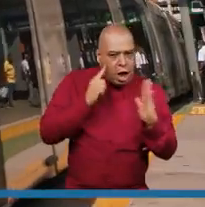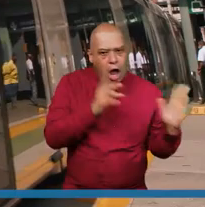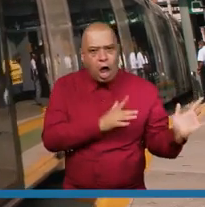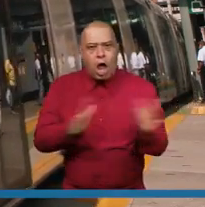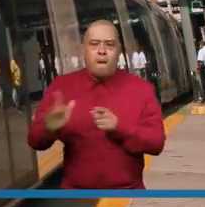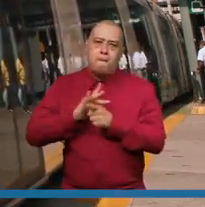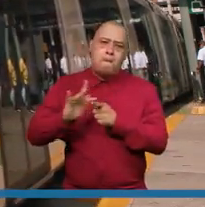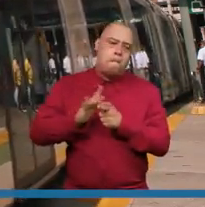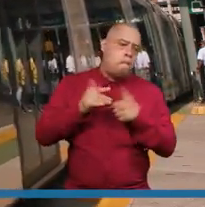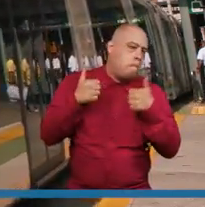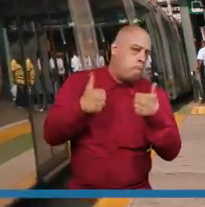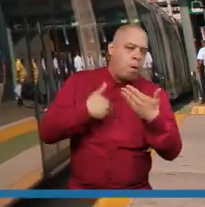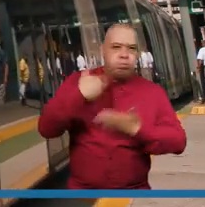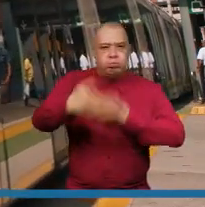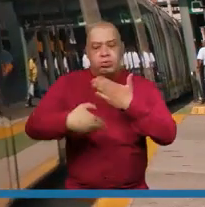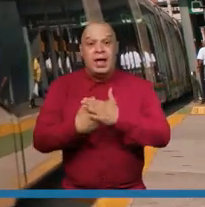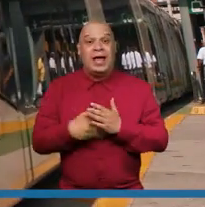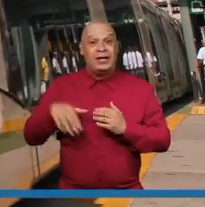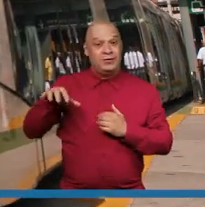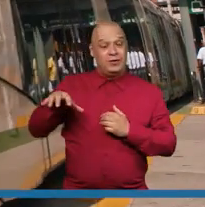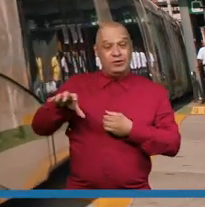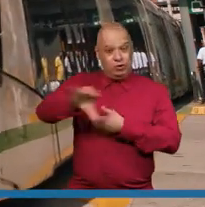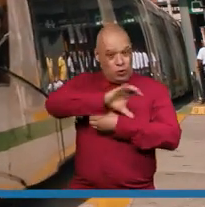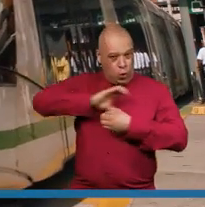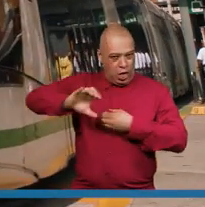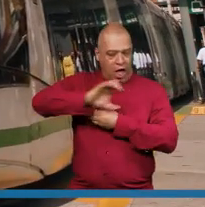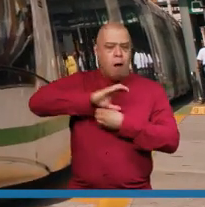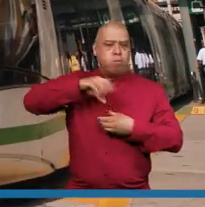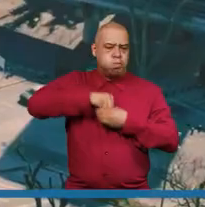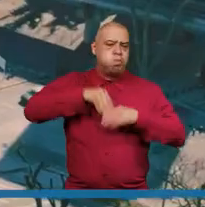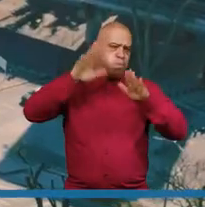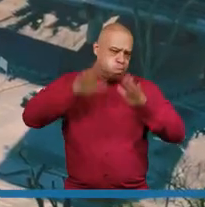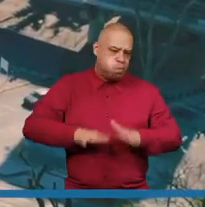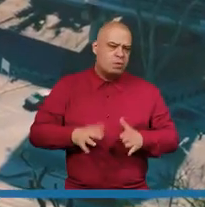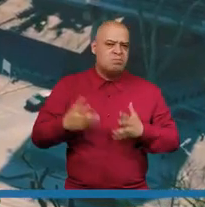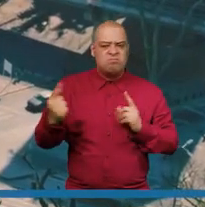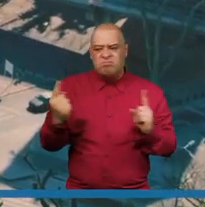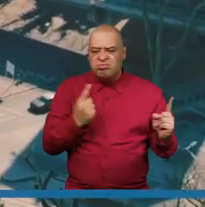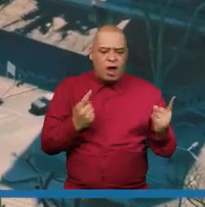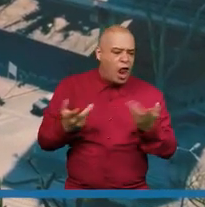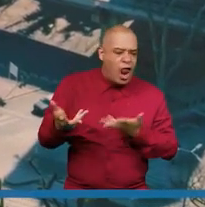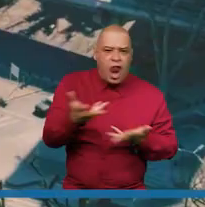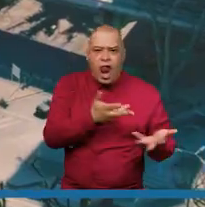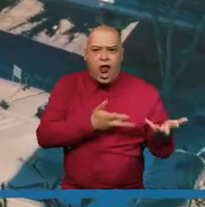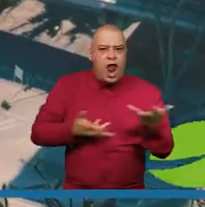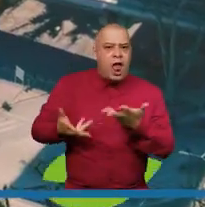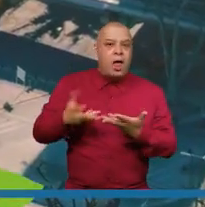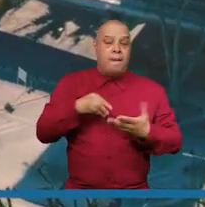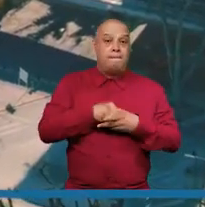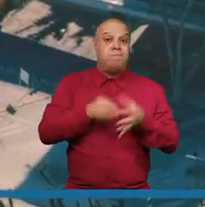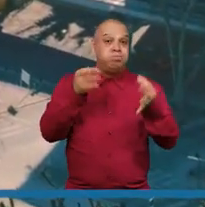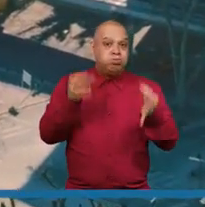muy concretos en los que cada metrópoli de las que estamos participando en esta edición y cada una de estas metrópolis tenemos algo que